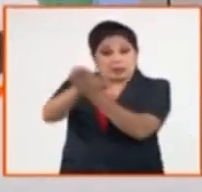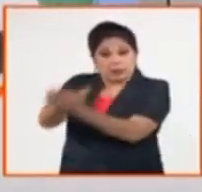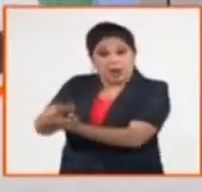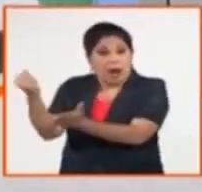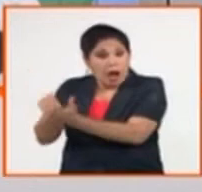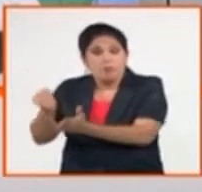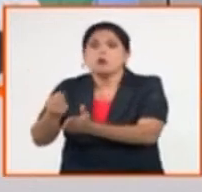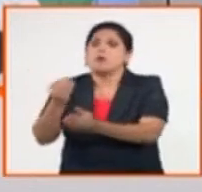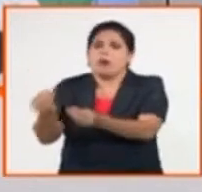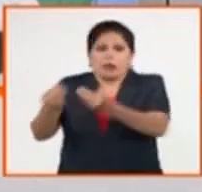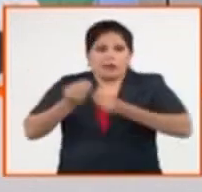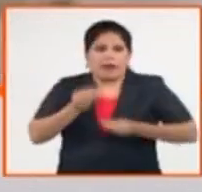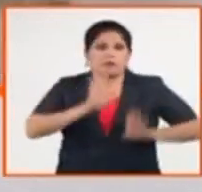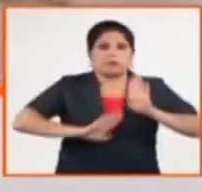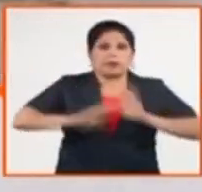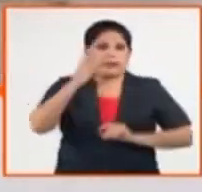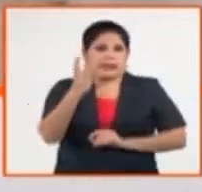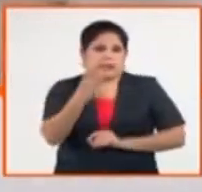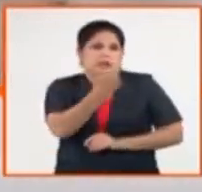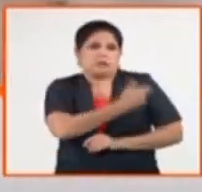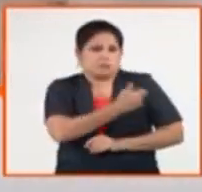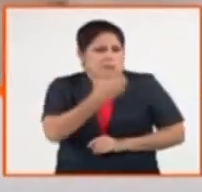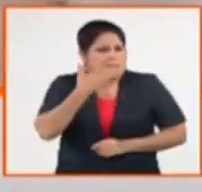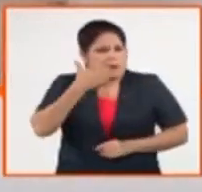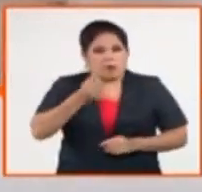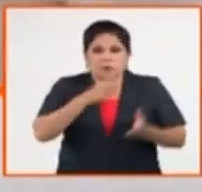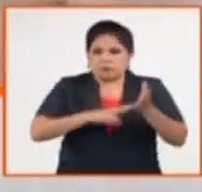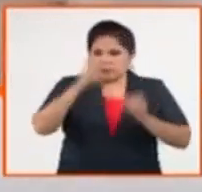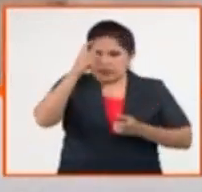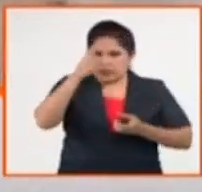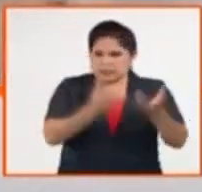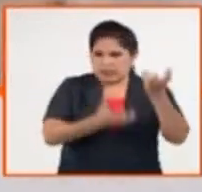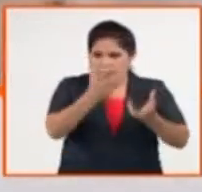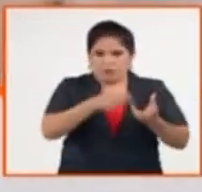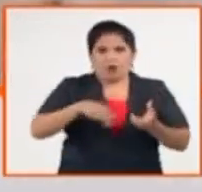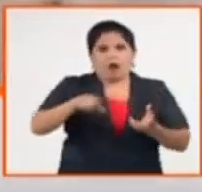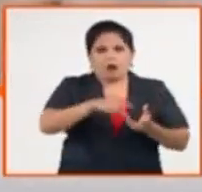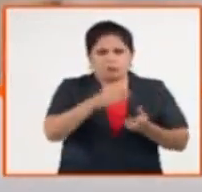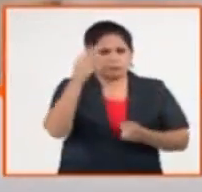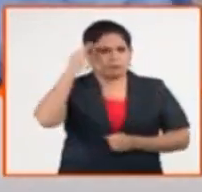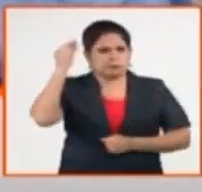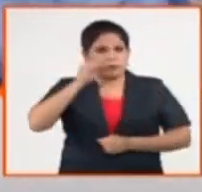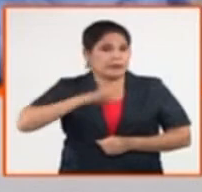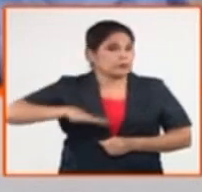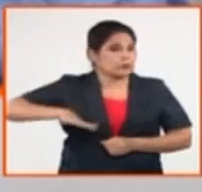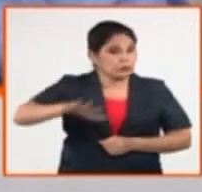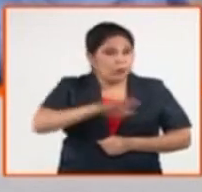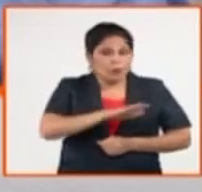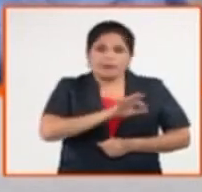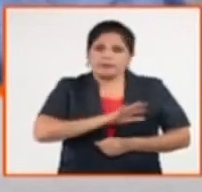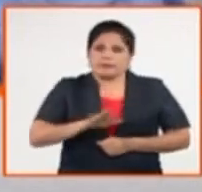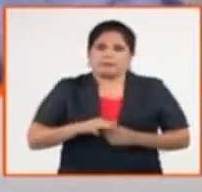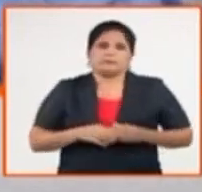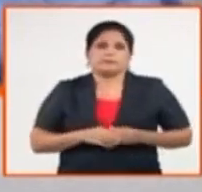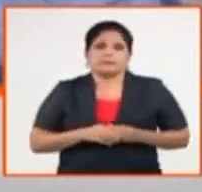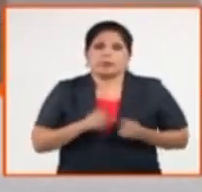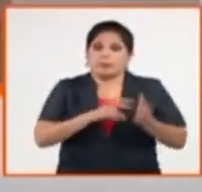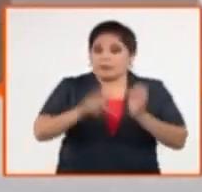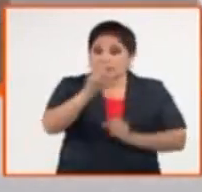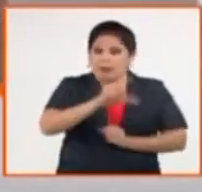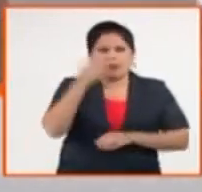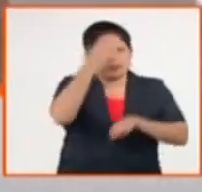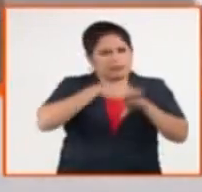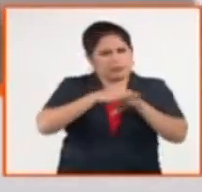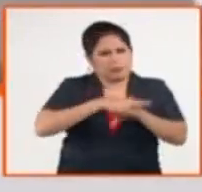está haciendo un ensayo clínico en población pediátrica en la provincia de Cienfuegos, como todos sabemos. Bueno, podrán decir... En Camagüey. En